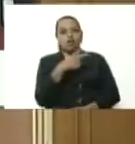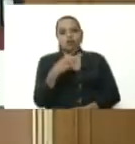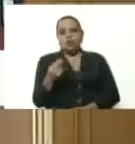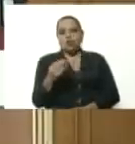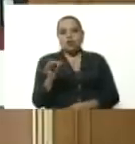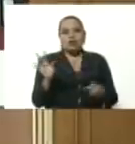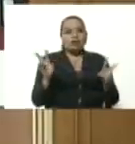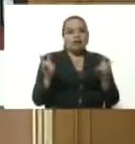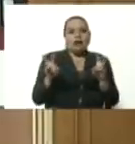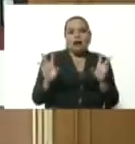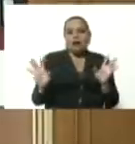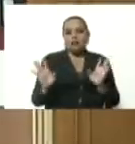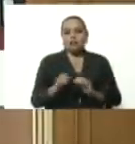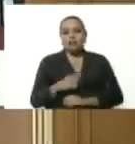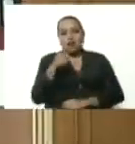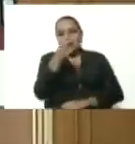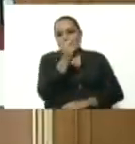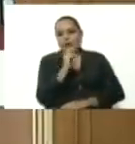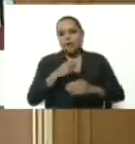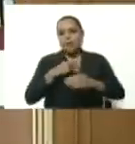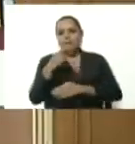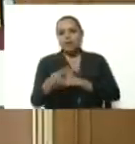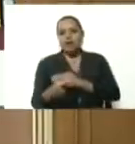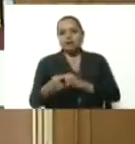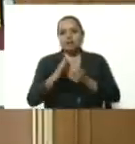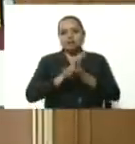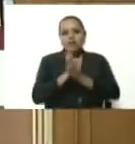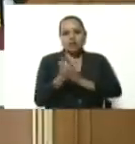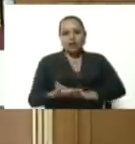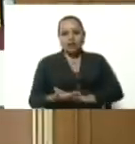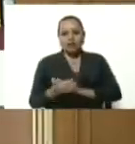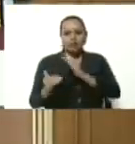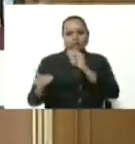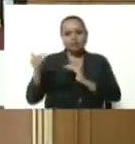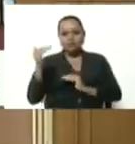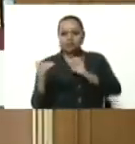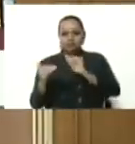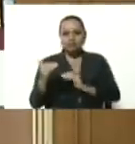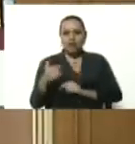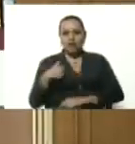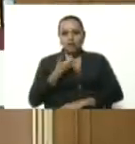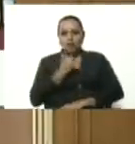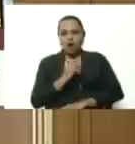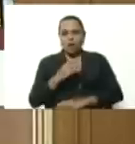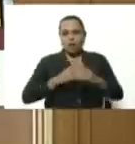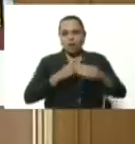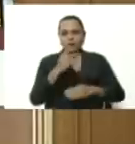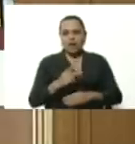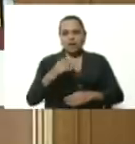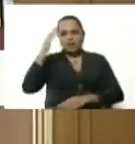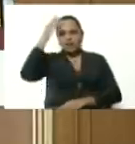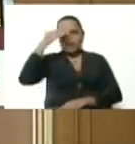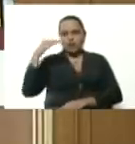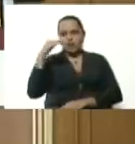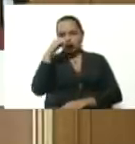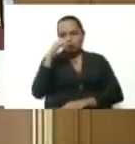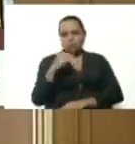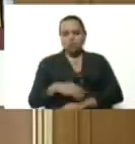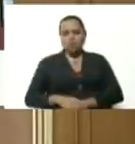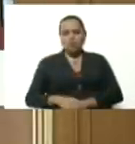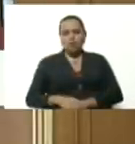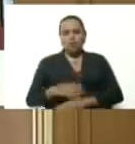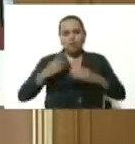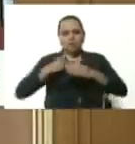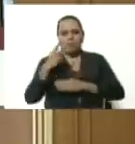ocurra. Ellos tienen un plan de desestabilización, ellos tienen un plan terrorista en sus manos, tienen un plan criminal en